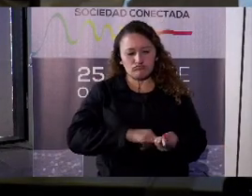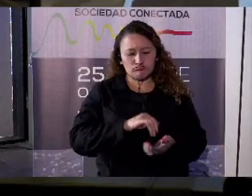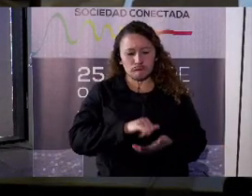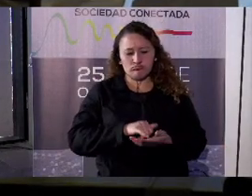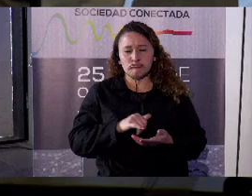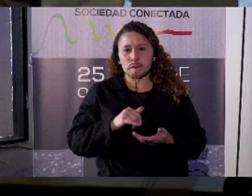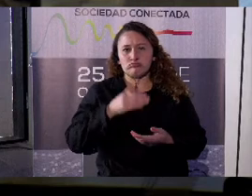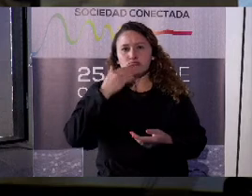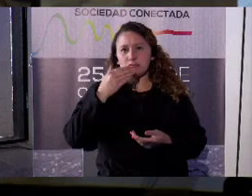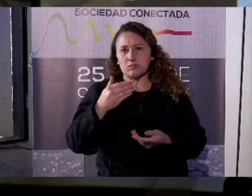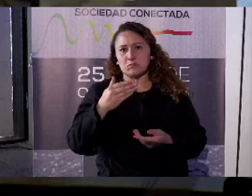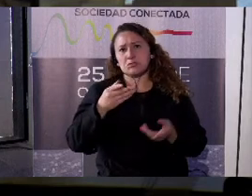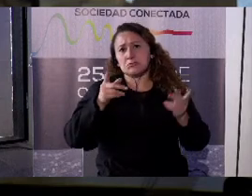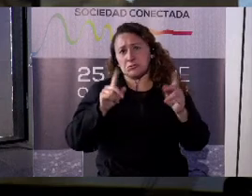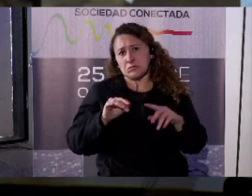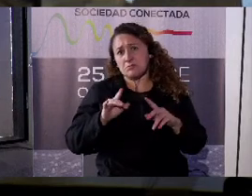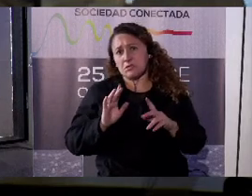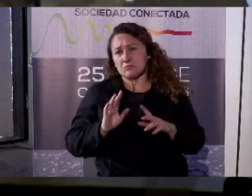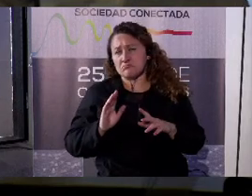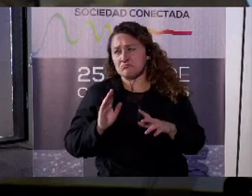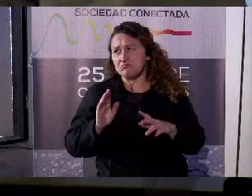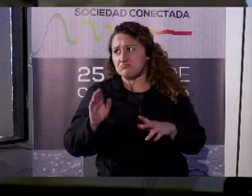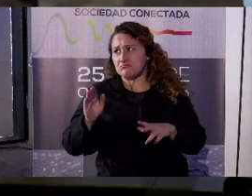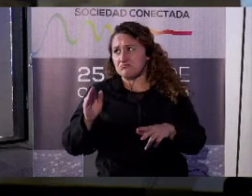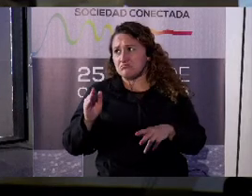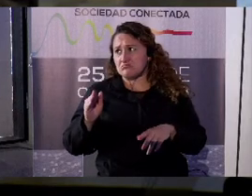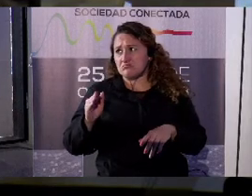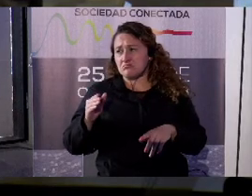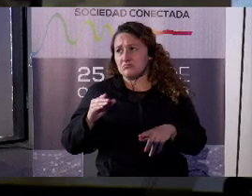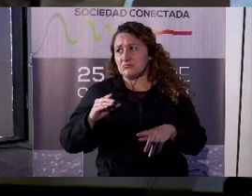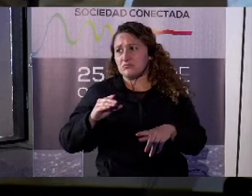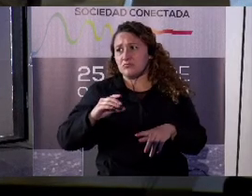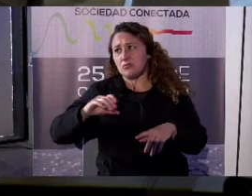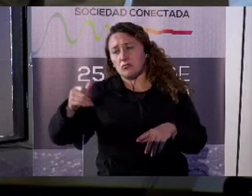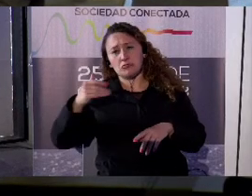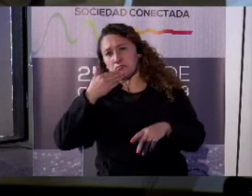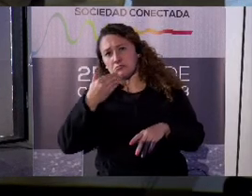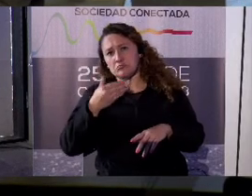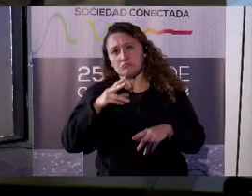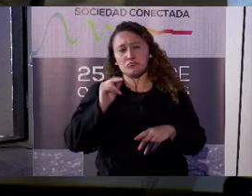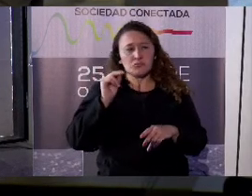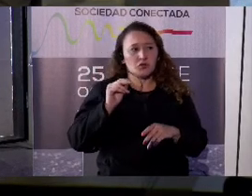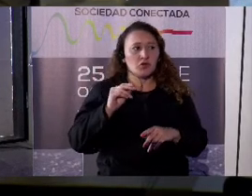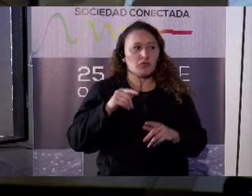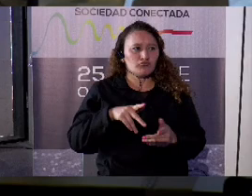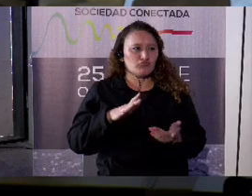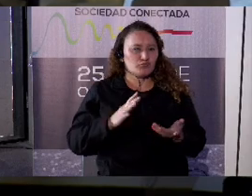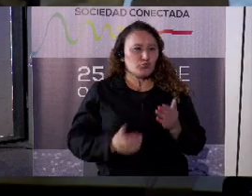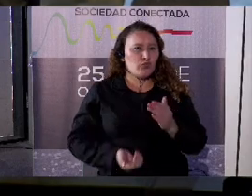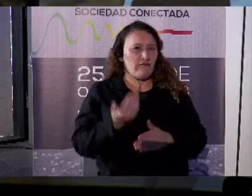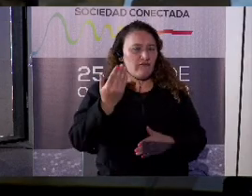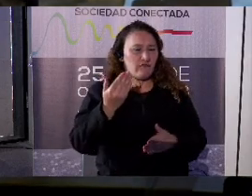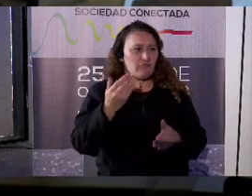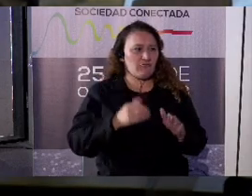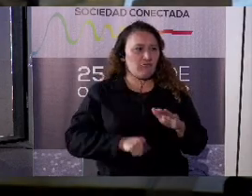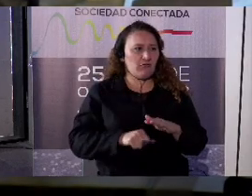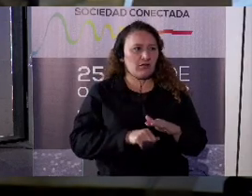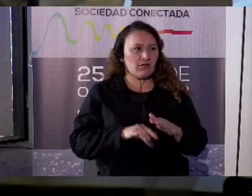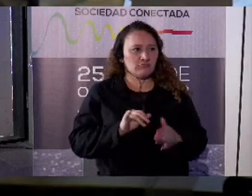licenciado como también el No licenciado porque es es un área nueva